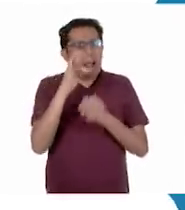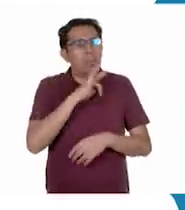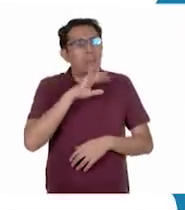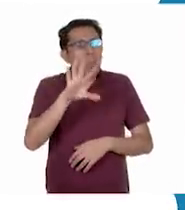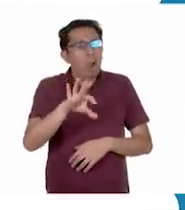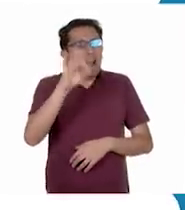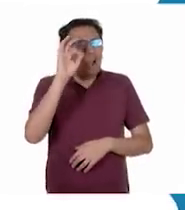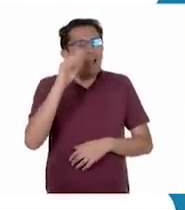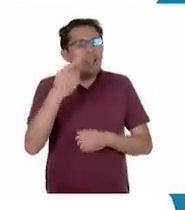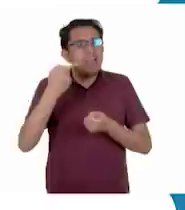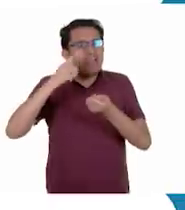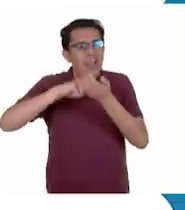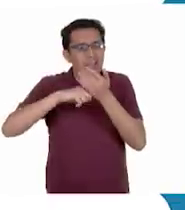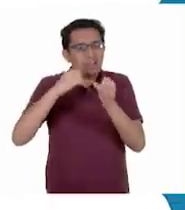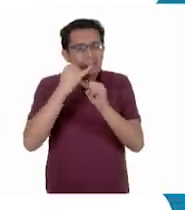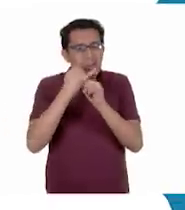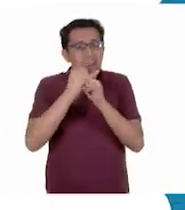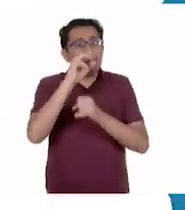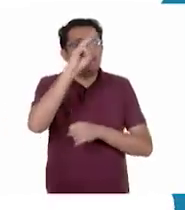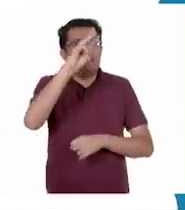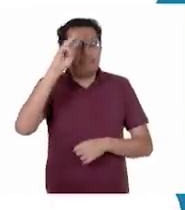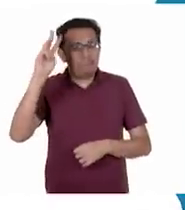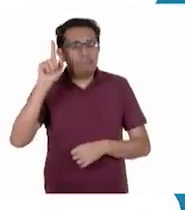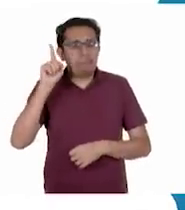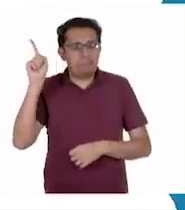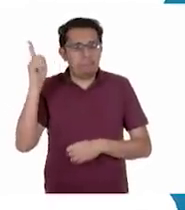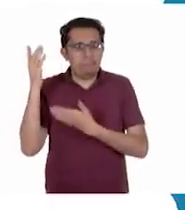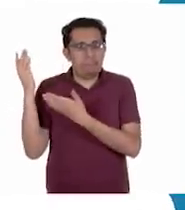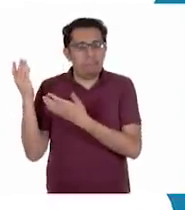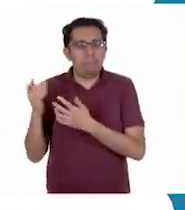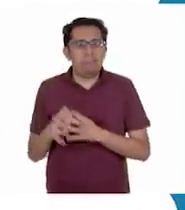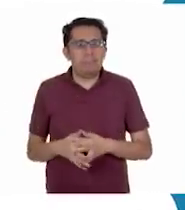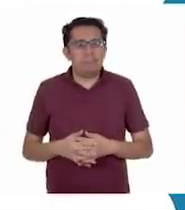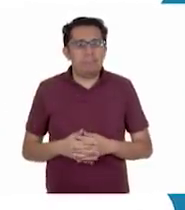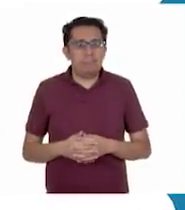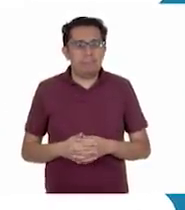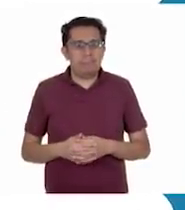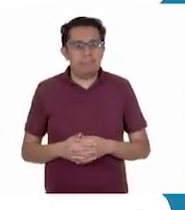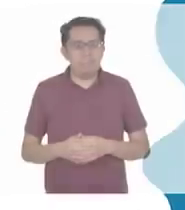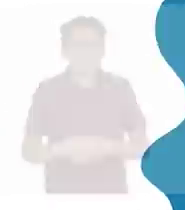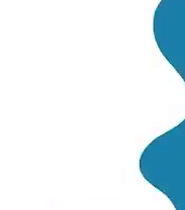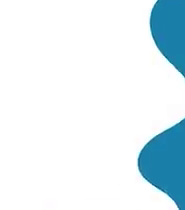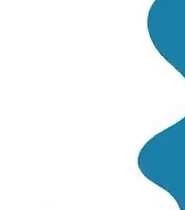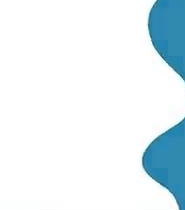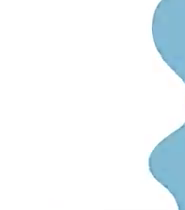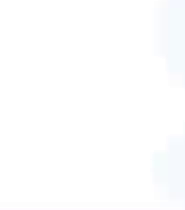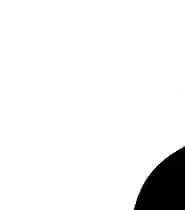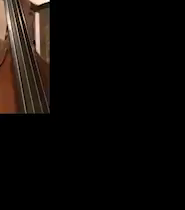siguiente liga: aprendeencasa.cep.gov.mx.